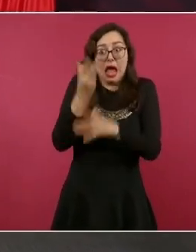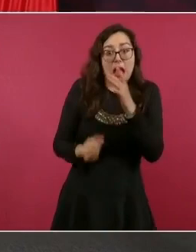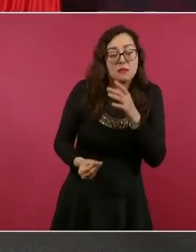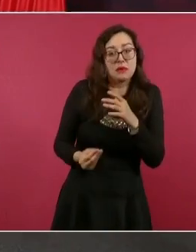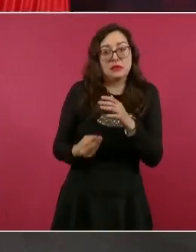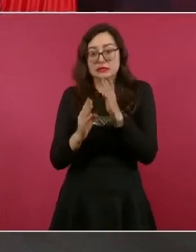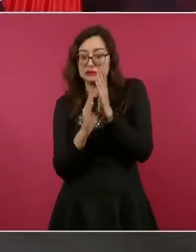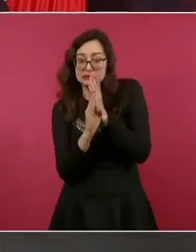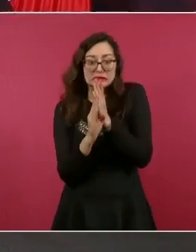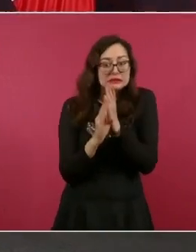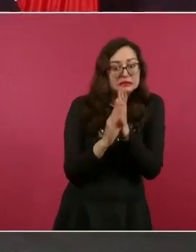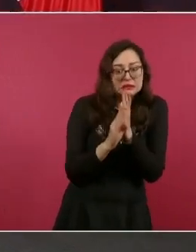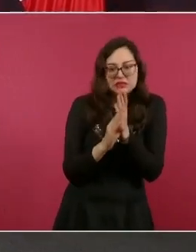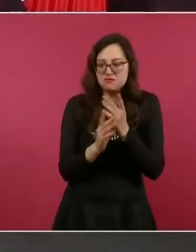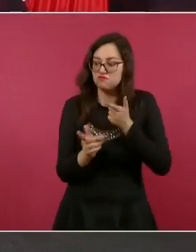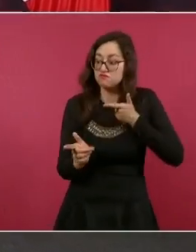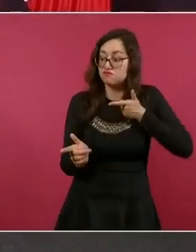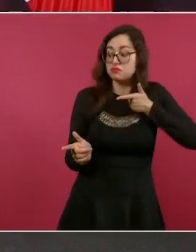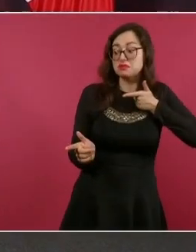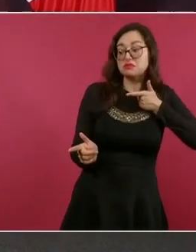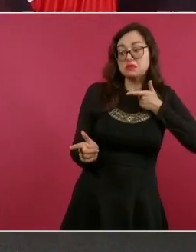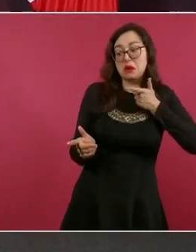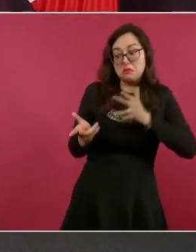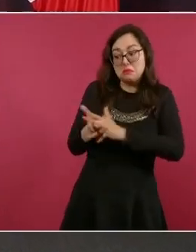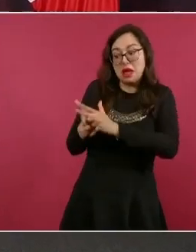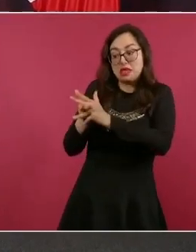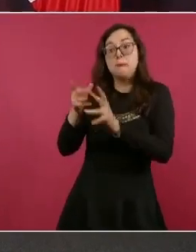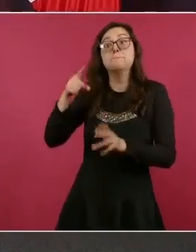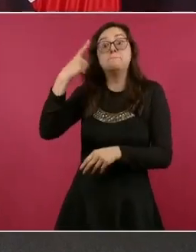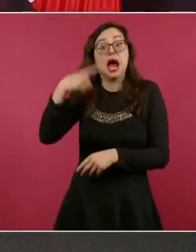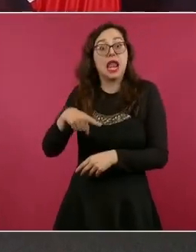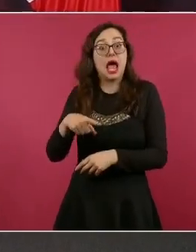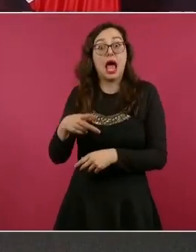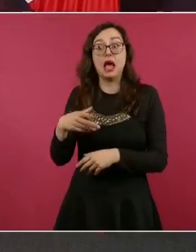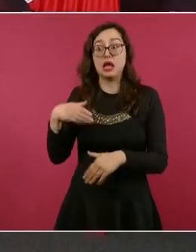a la embajada, más también un embajador